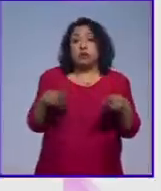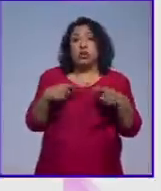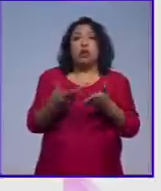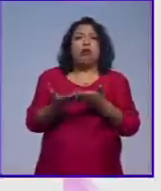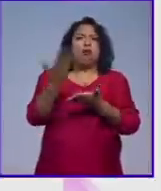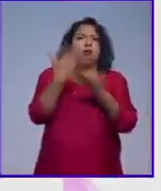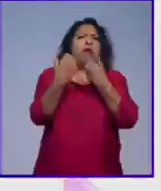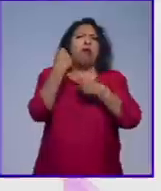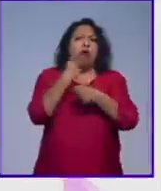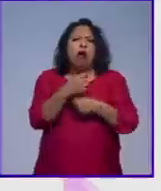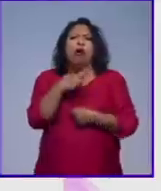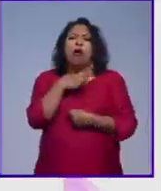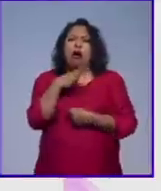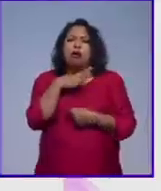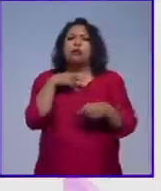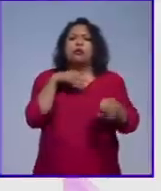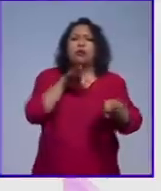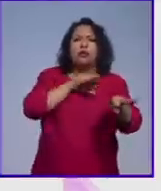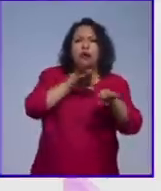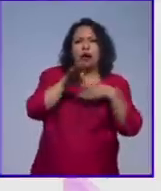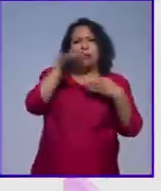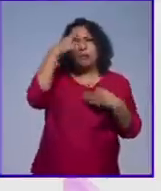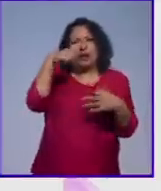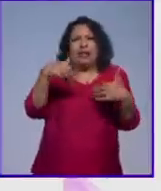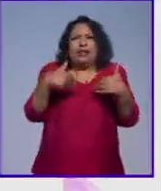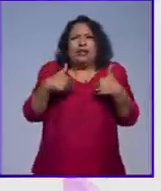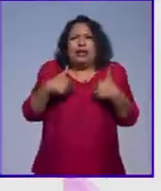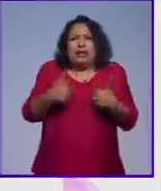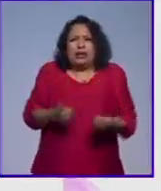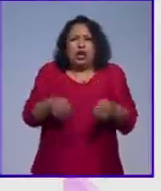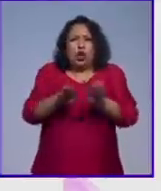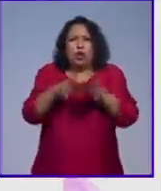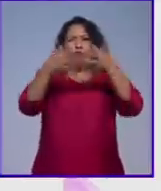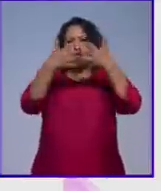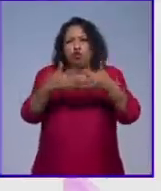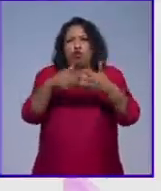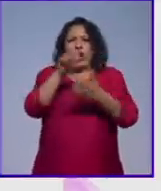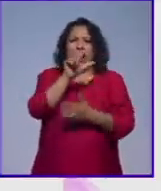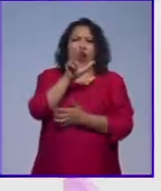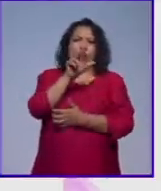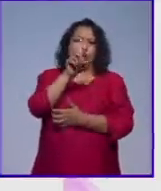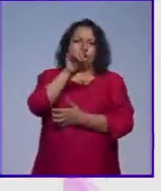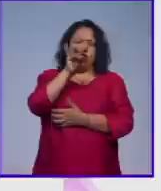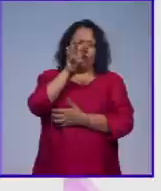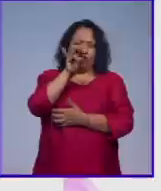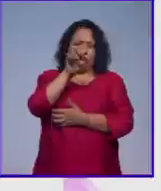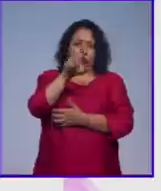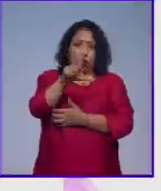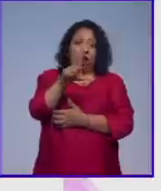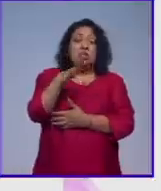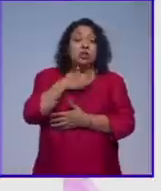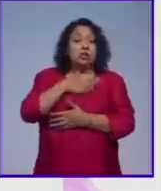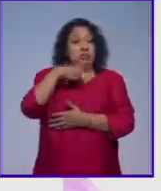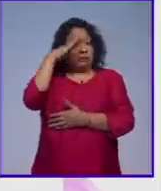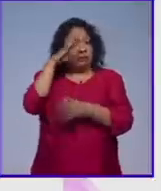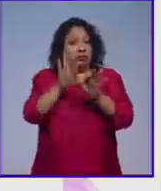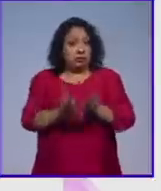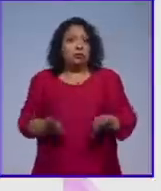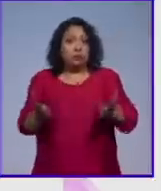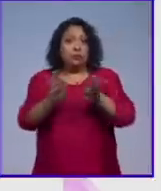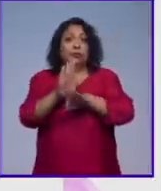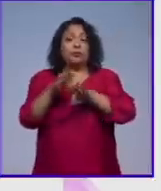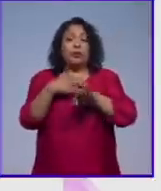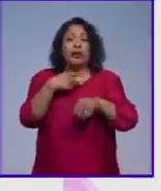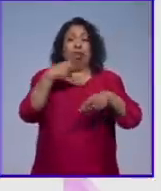desde hace varios años han estado trabajando para entender mejor la industria del audiovisual, a mí me parece importante porque